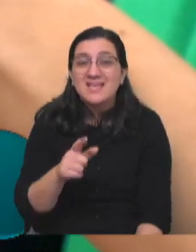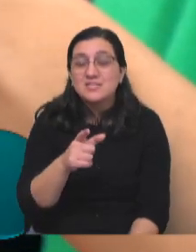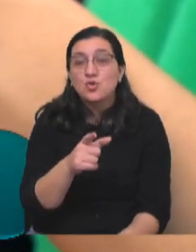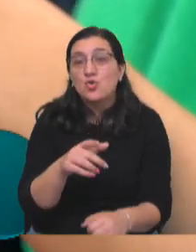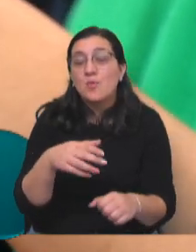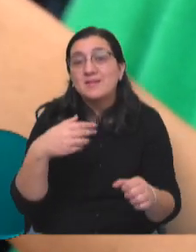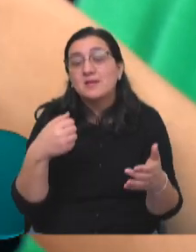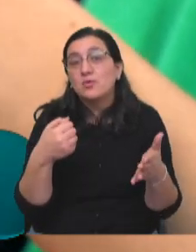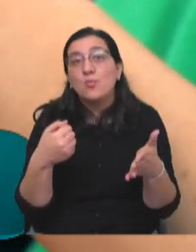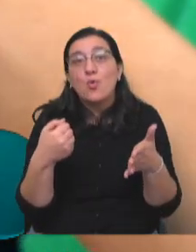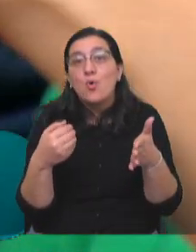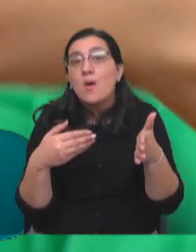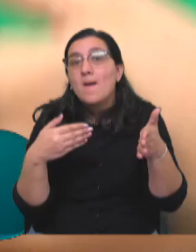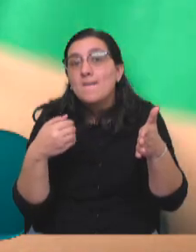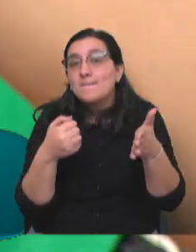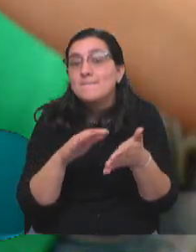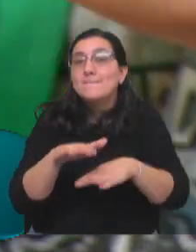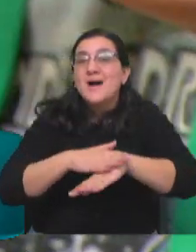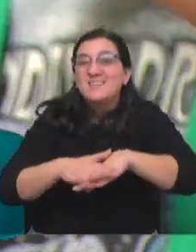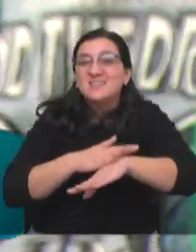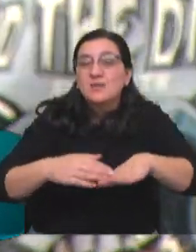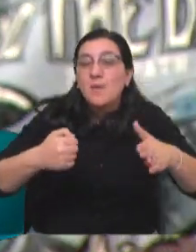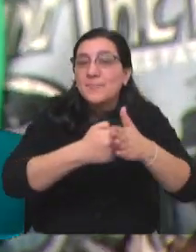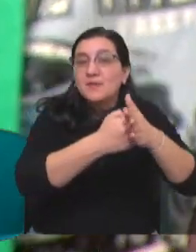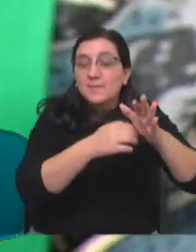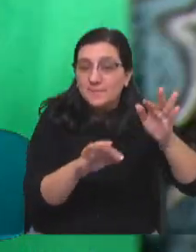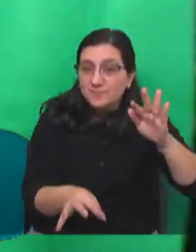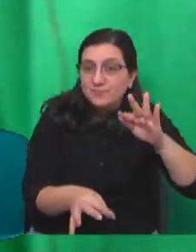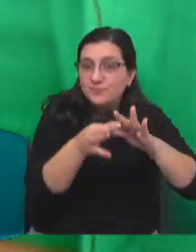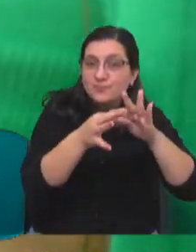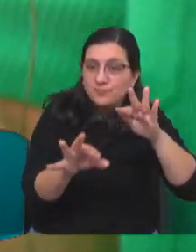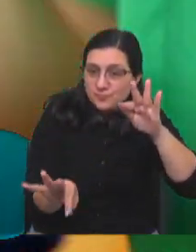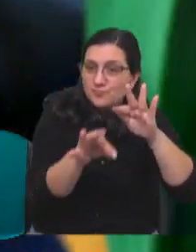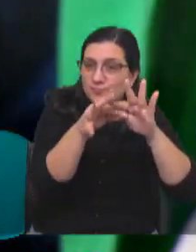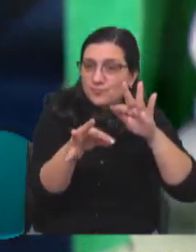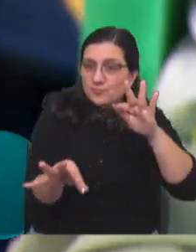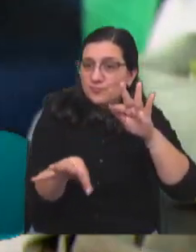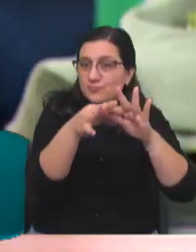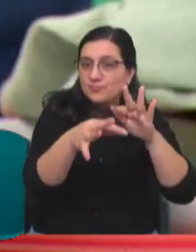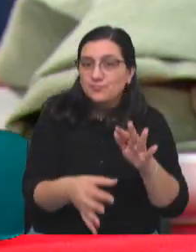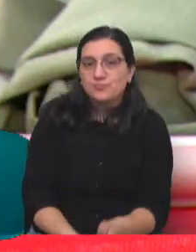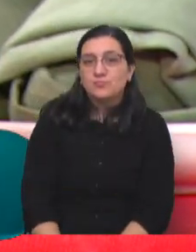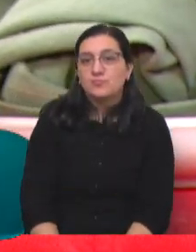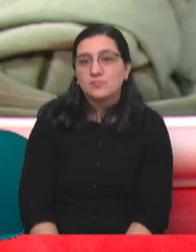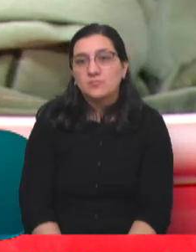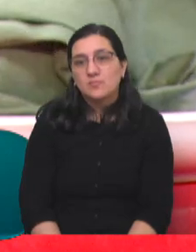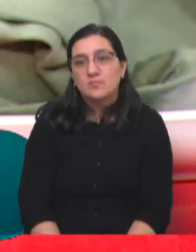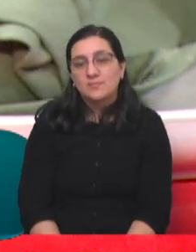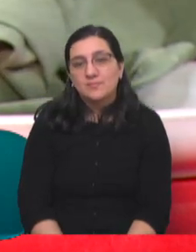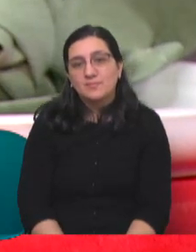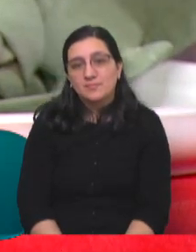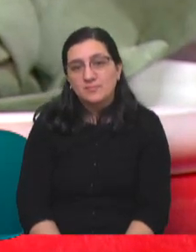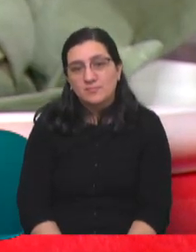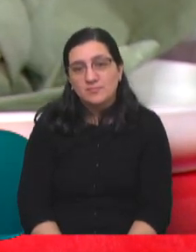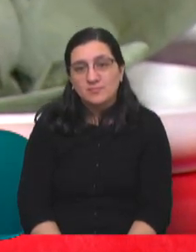tope. Como un tope para que después no se nos salga toda la guirnalda. Y ahí le damos tranquilamente a enhebrarla. Voy a jugar